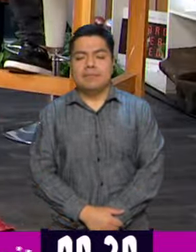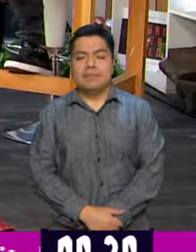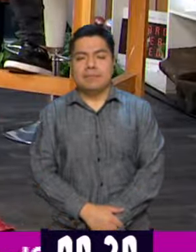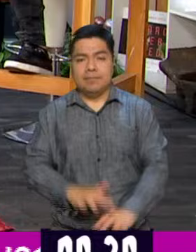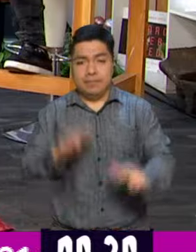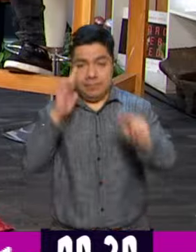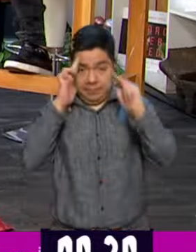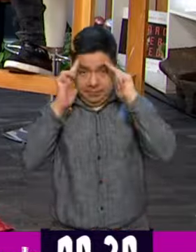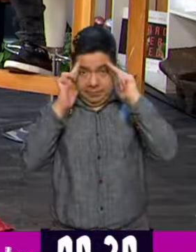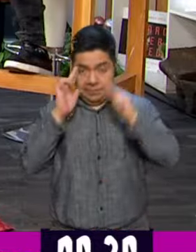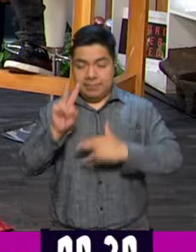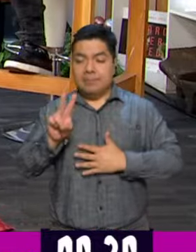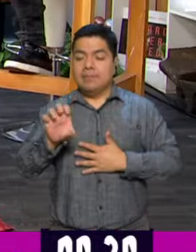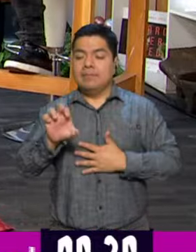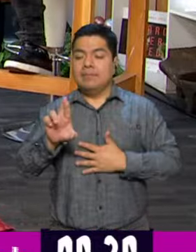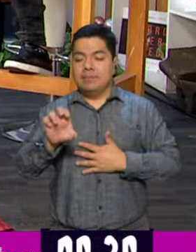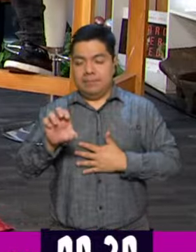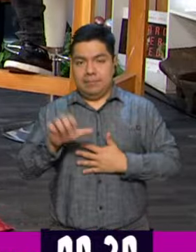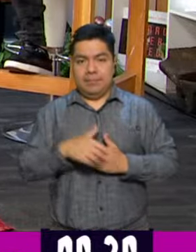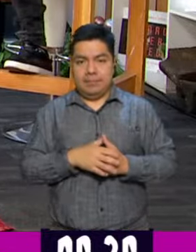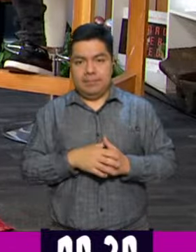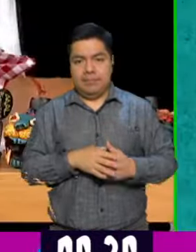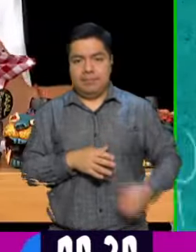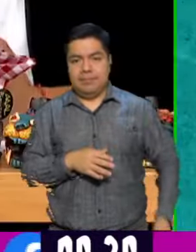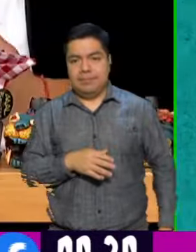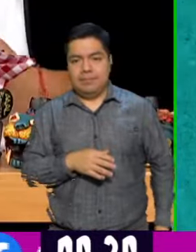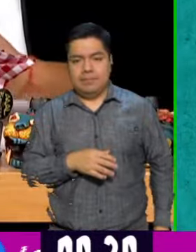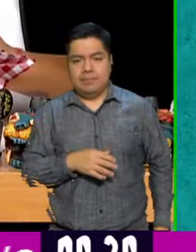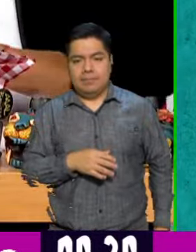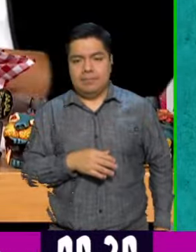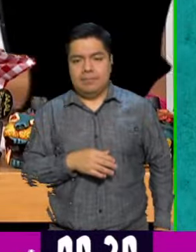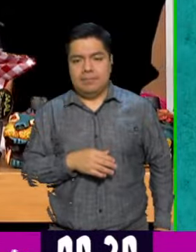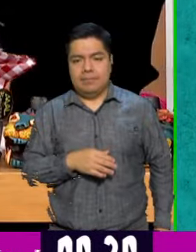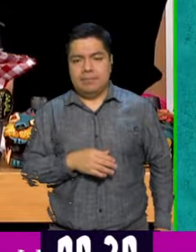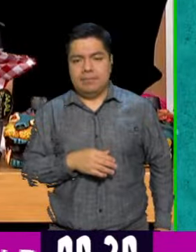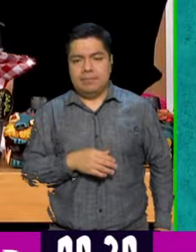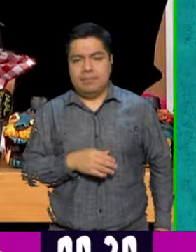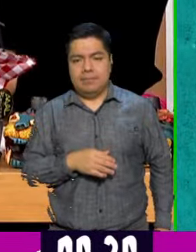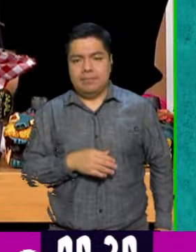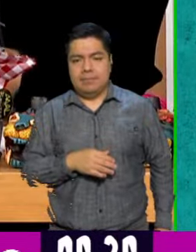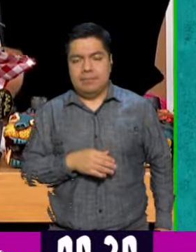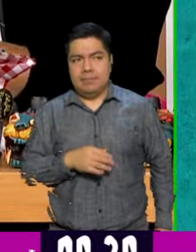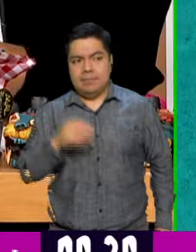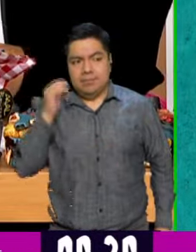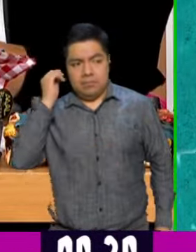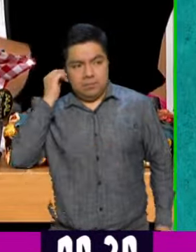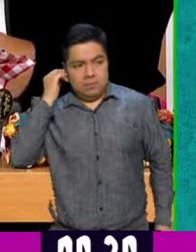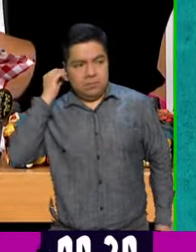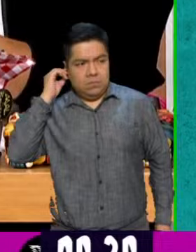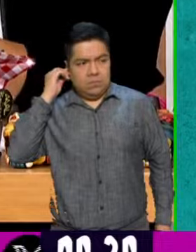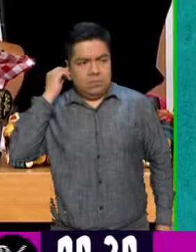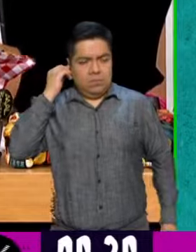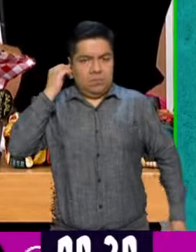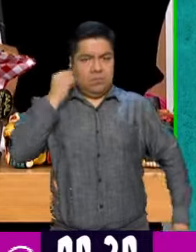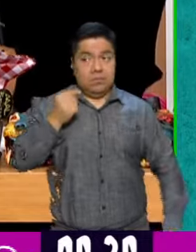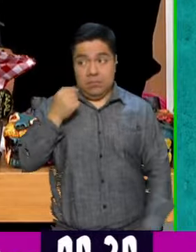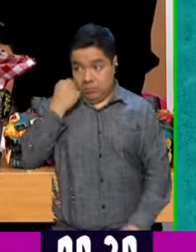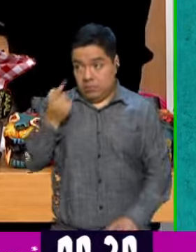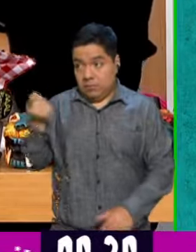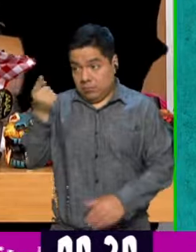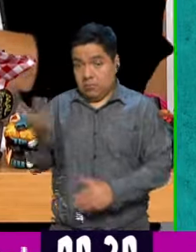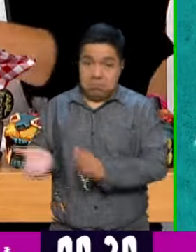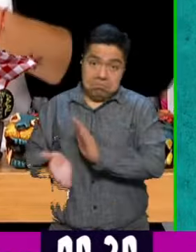Hola, Bere. Hola, Bere. Hola, bien, bien. Que no te veía conduciendo. ¿Quieren tomarse un café, ir